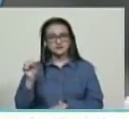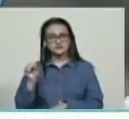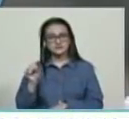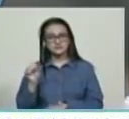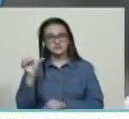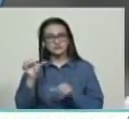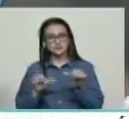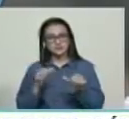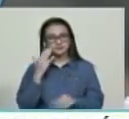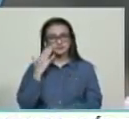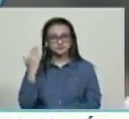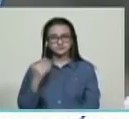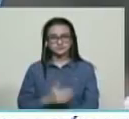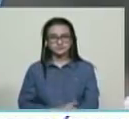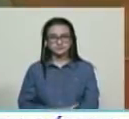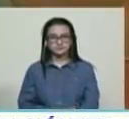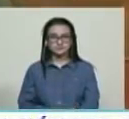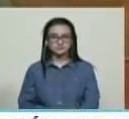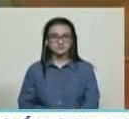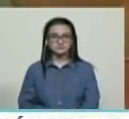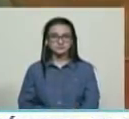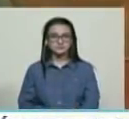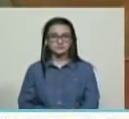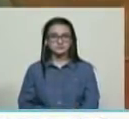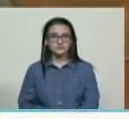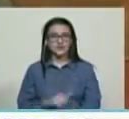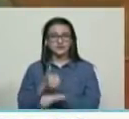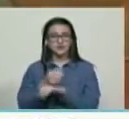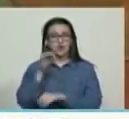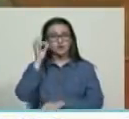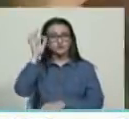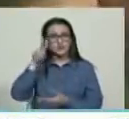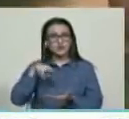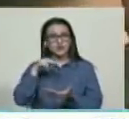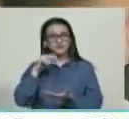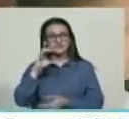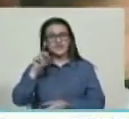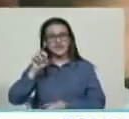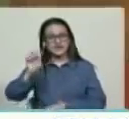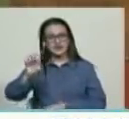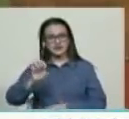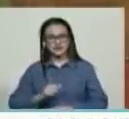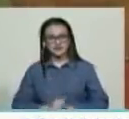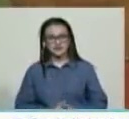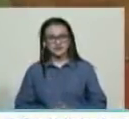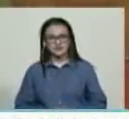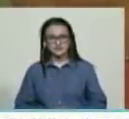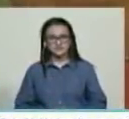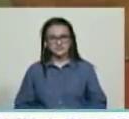Mayrelis, estamos contigo. Es director del Consejo Nacional Electoral.